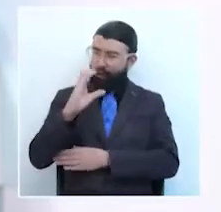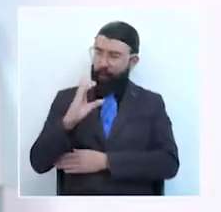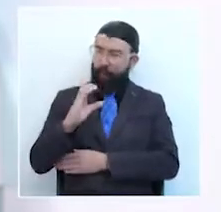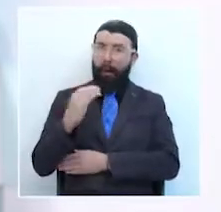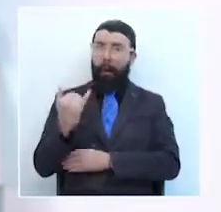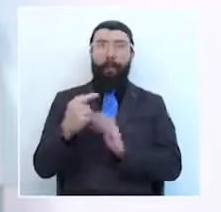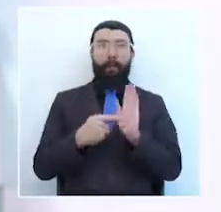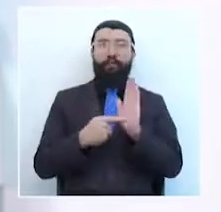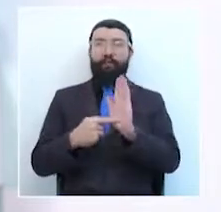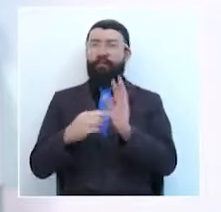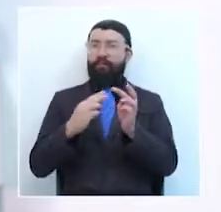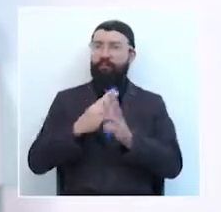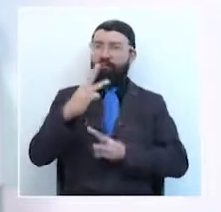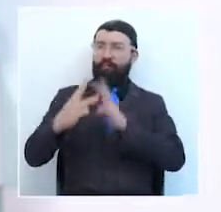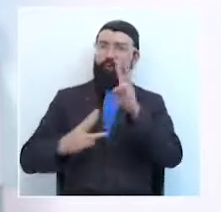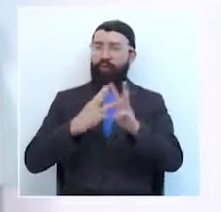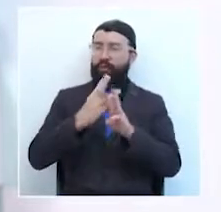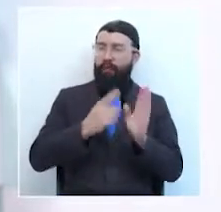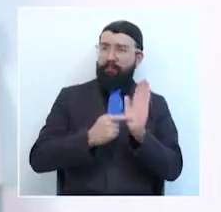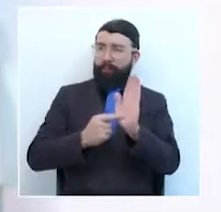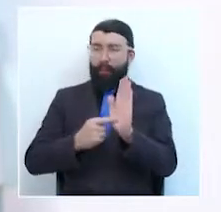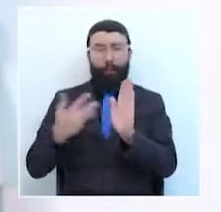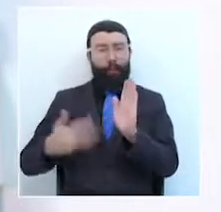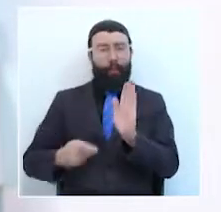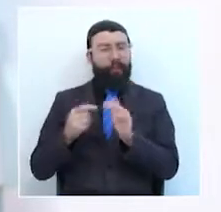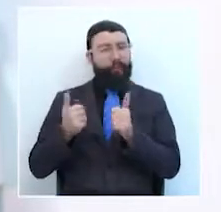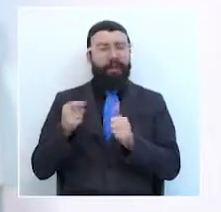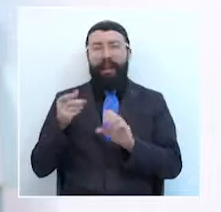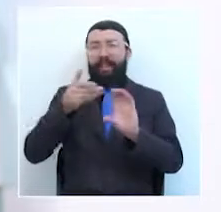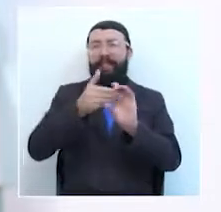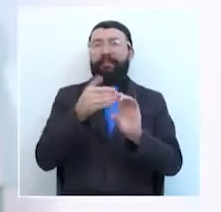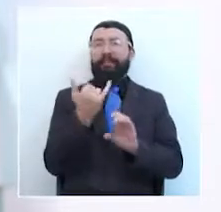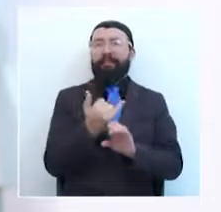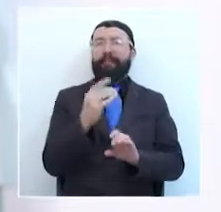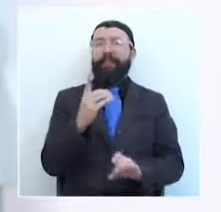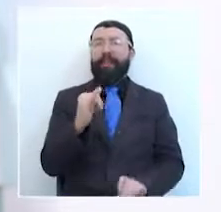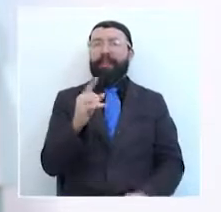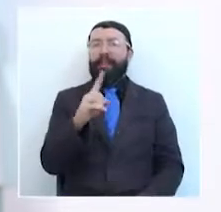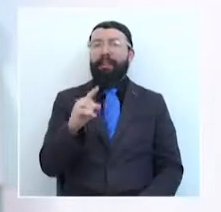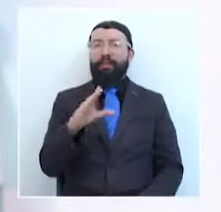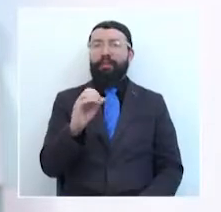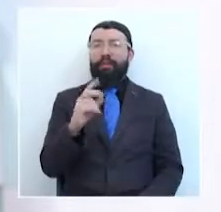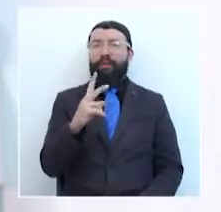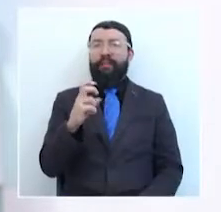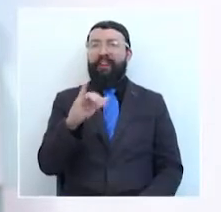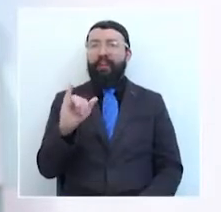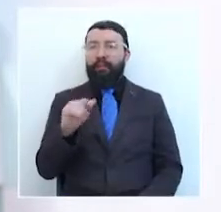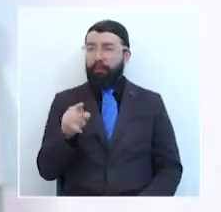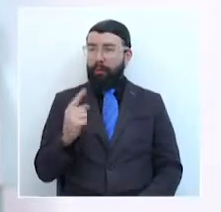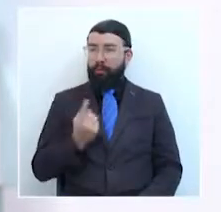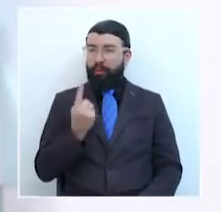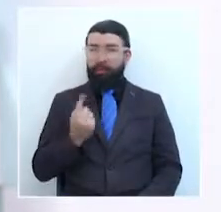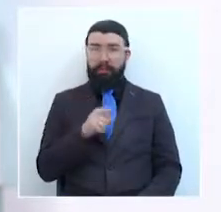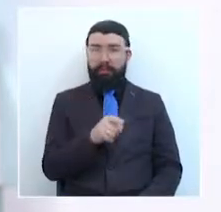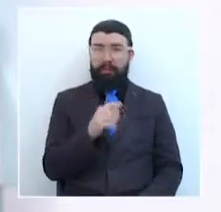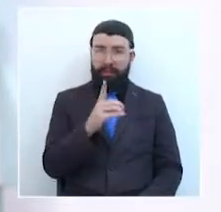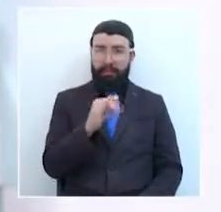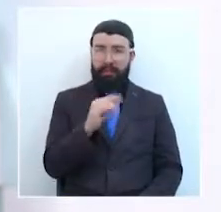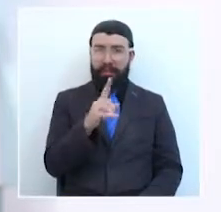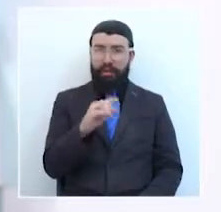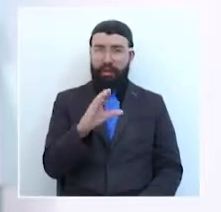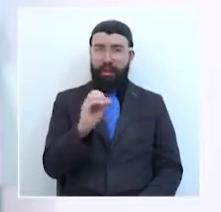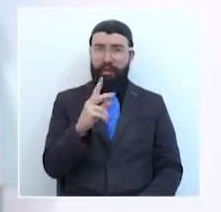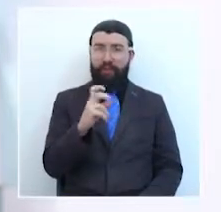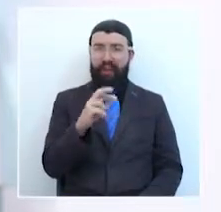está saliendo y se está difundiendo para todo el mundo a través de los canales de discovery porque no solamente es discovery home ángel sino que son